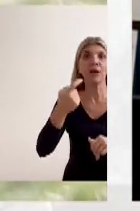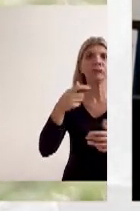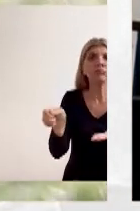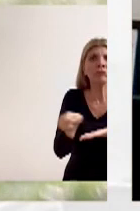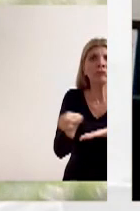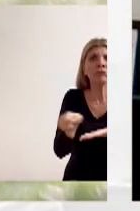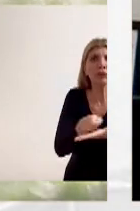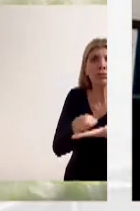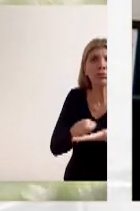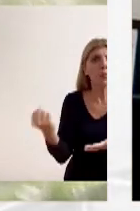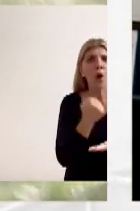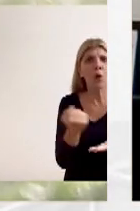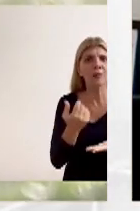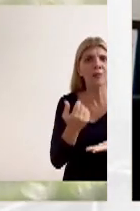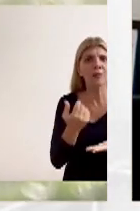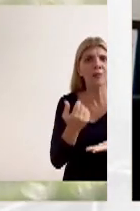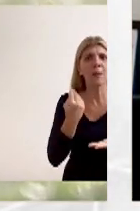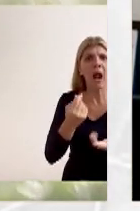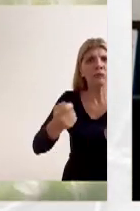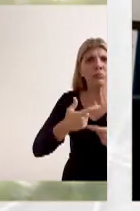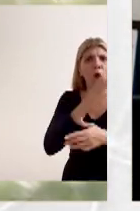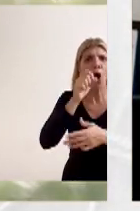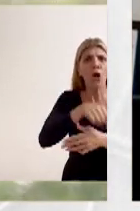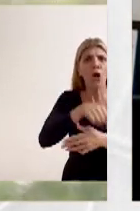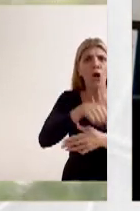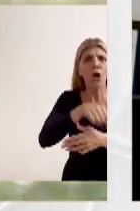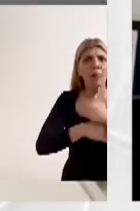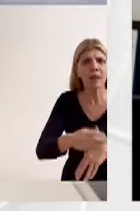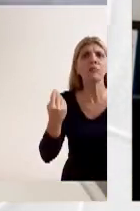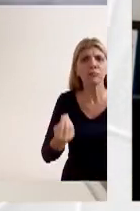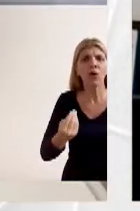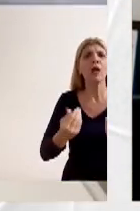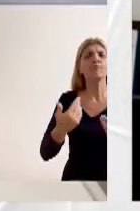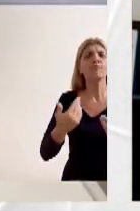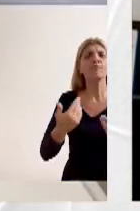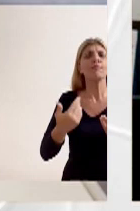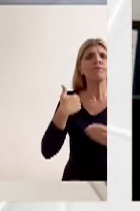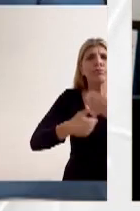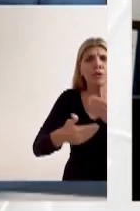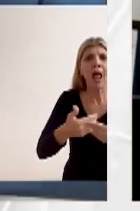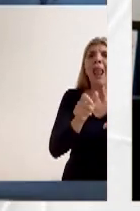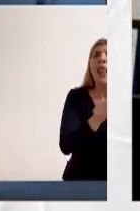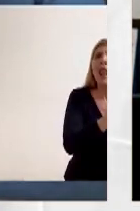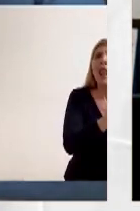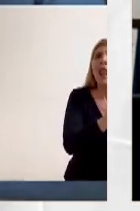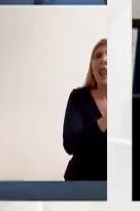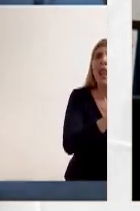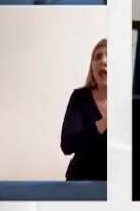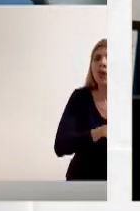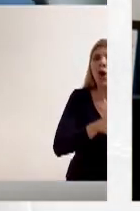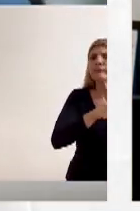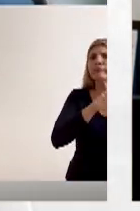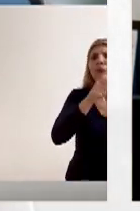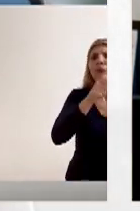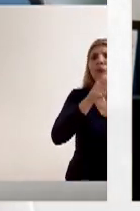las luces, digamos, de poder dar una nota, de poder contar lo que hacemos, pero hay un montón de gente que todos los días trabaja para que la sociedad sea un